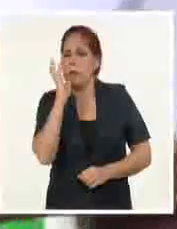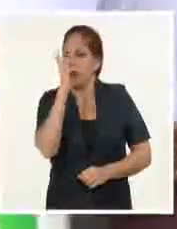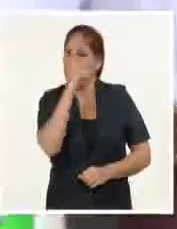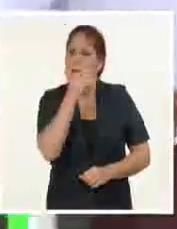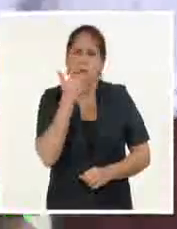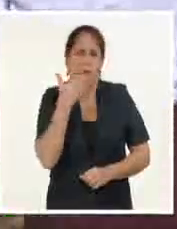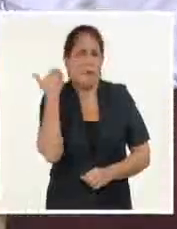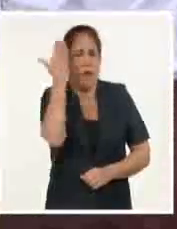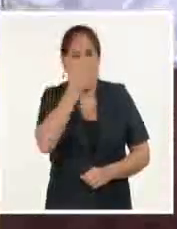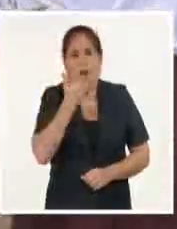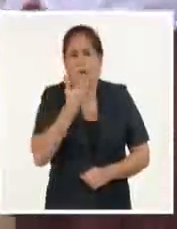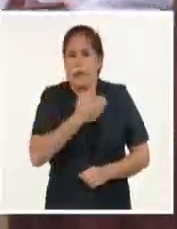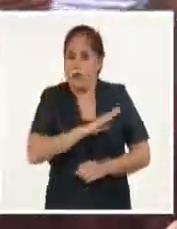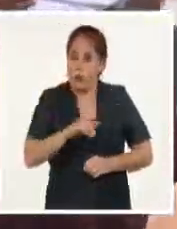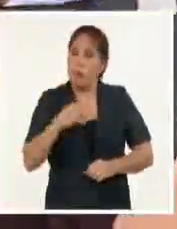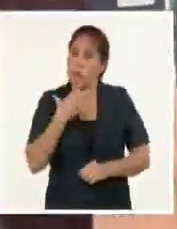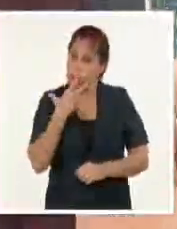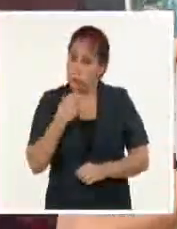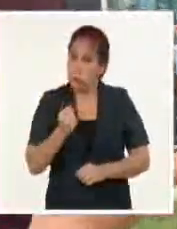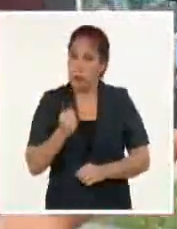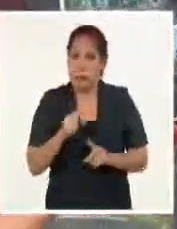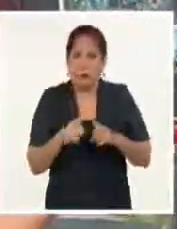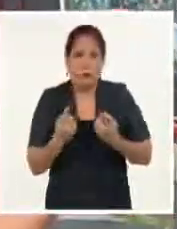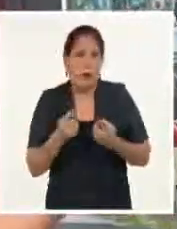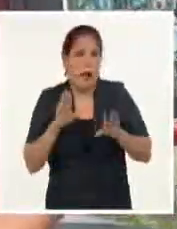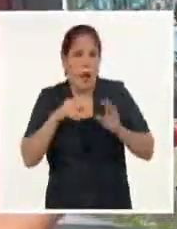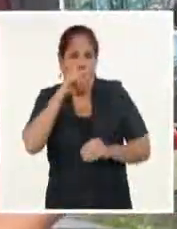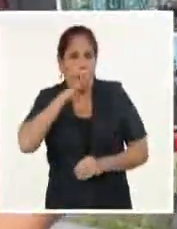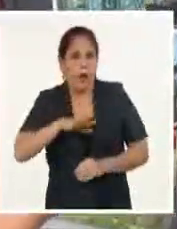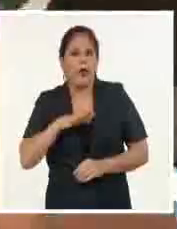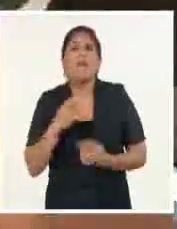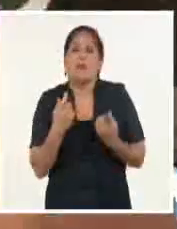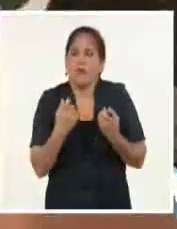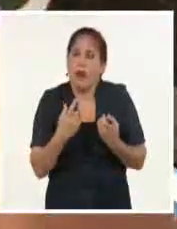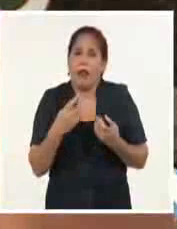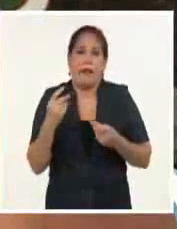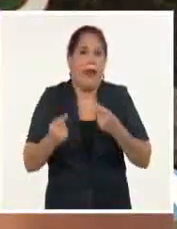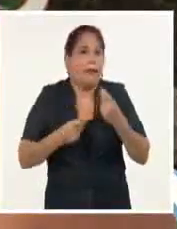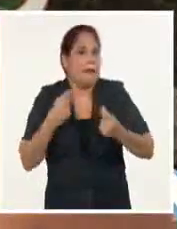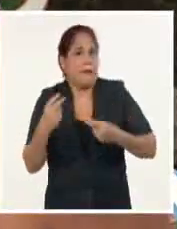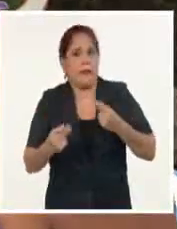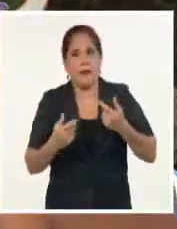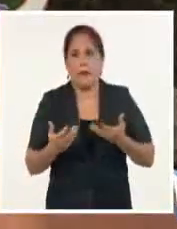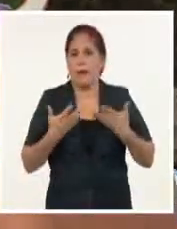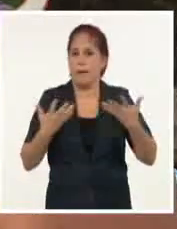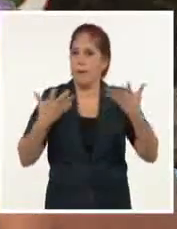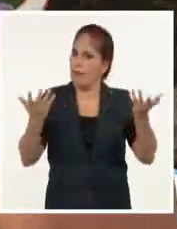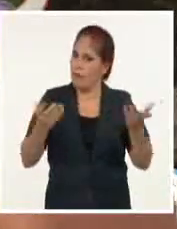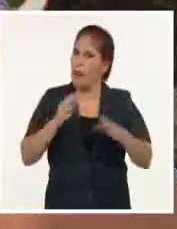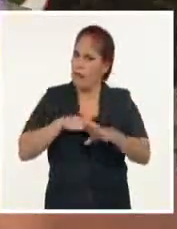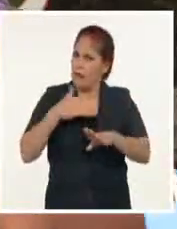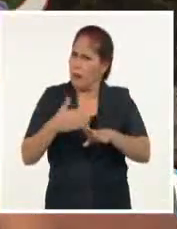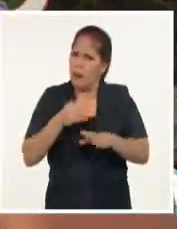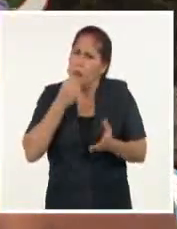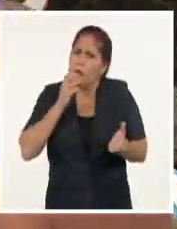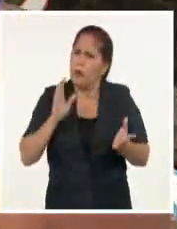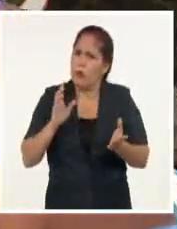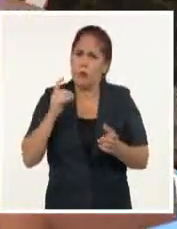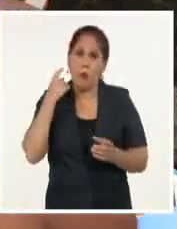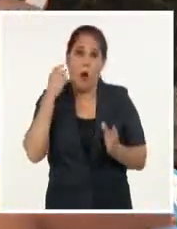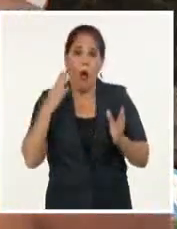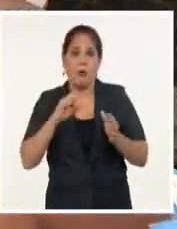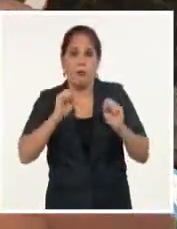maravilloso, súper estelar. Y claro, porque a los niños les hacían falta todas estas cosas, ¿verdad? Y ya después de, no sé, un